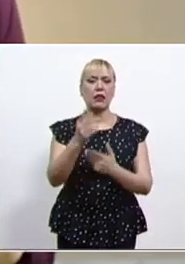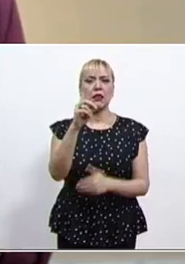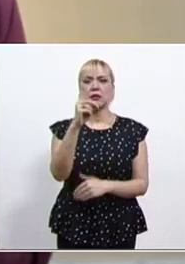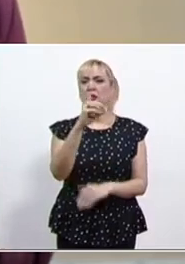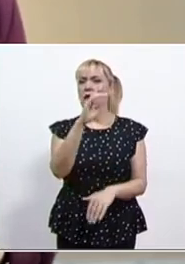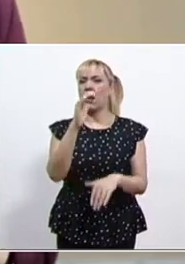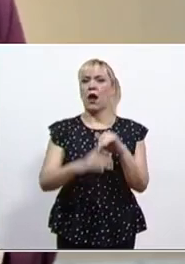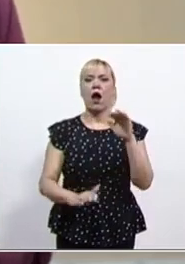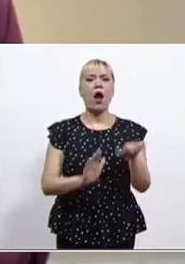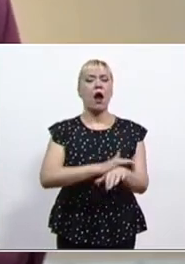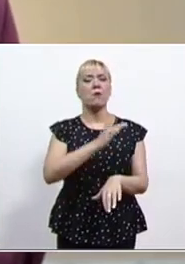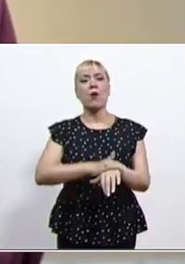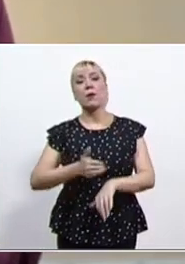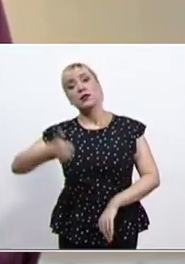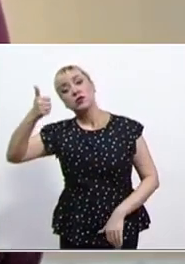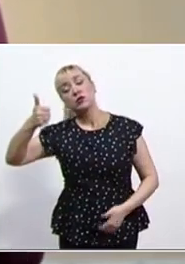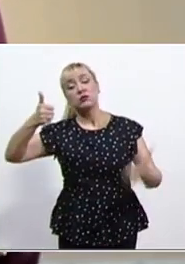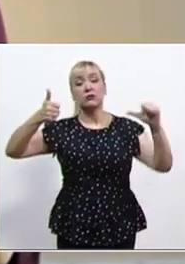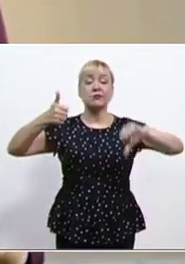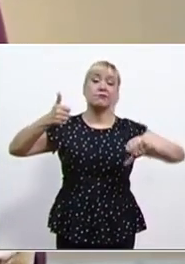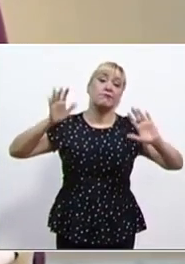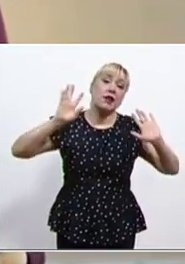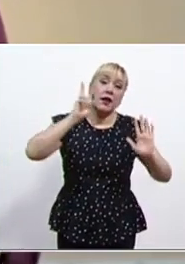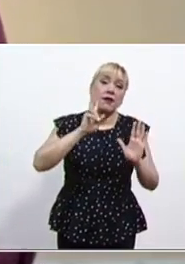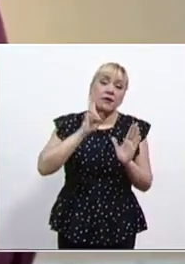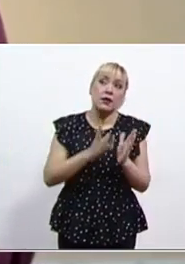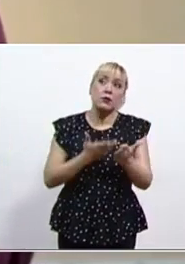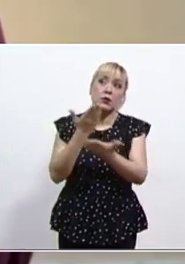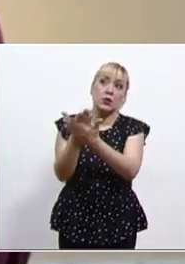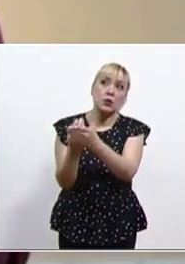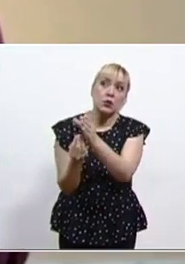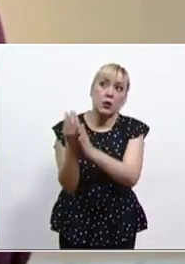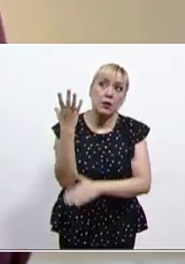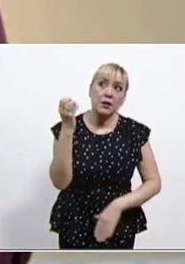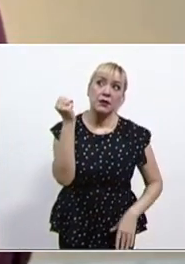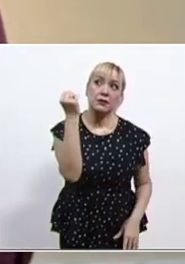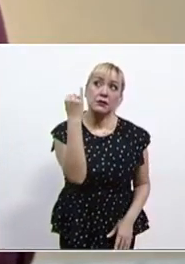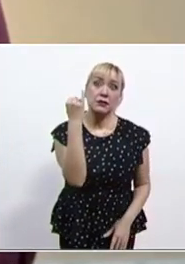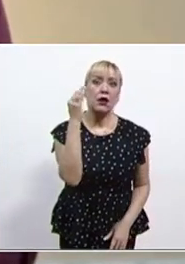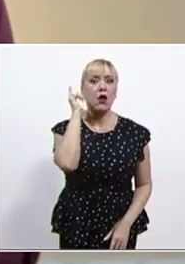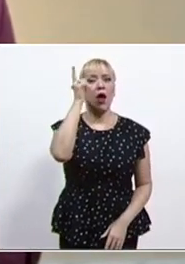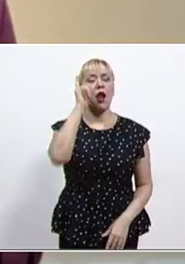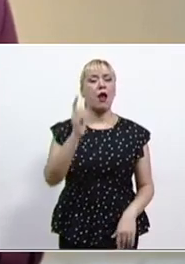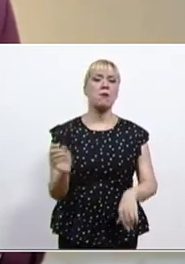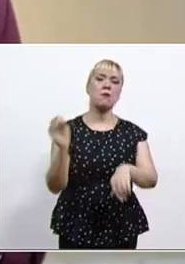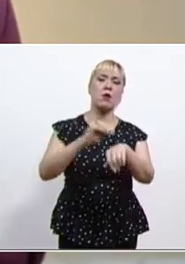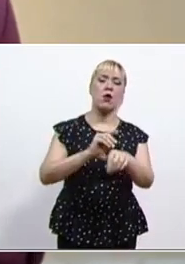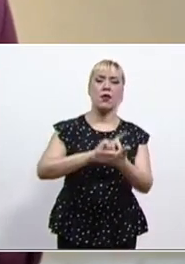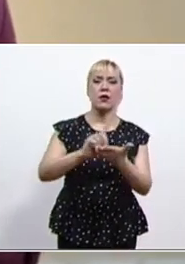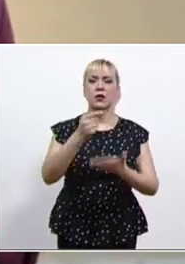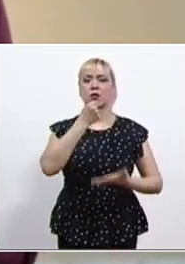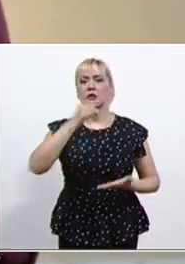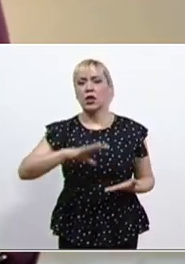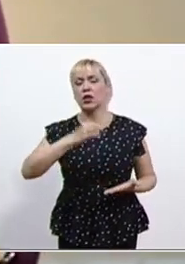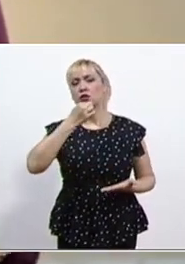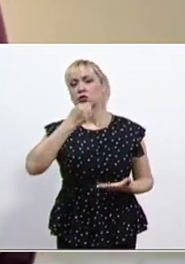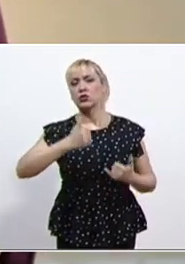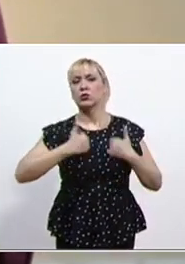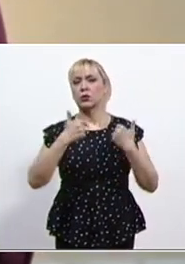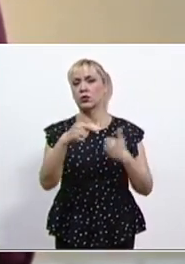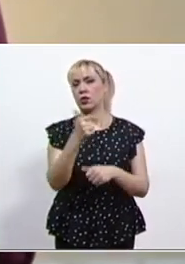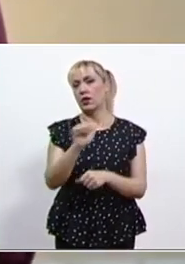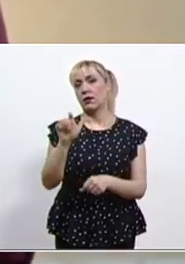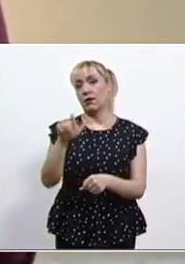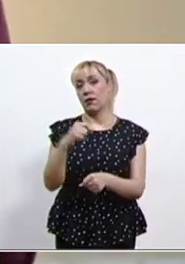la aprobación o rechazo de una nueva propuesta, se logre incorporar de manera expresa los derechos de niños, niñas y adolescentes.